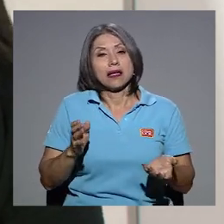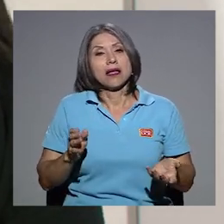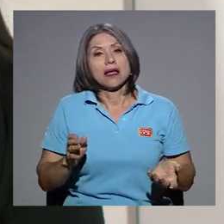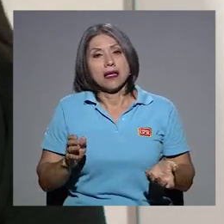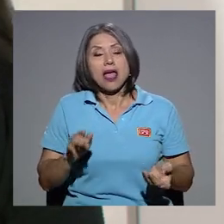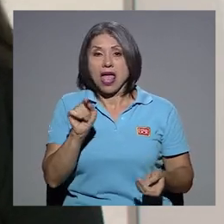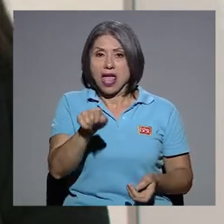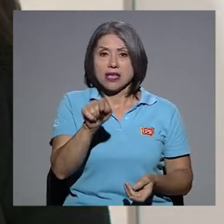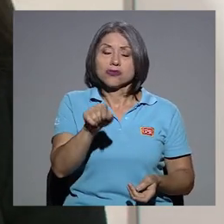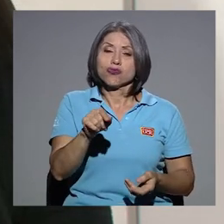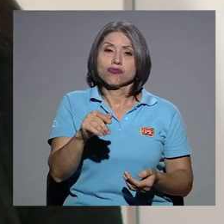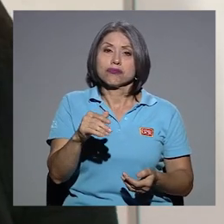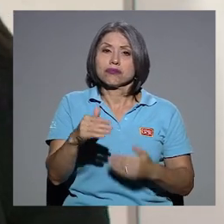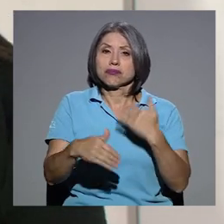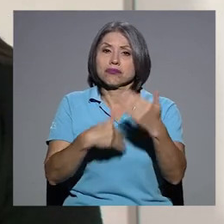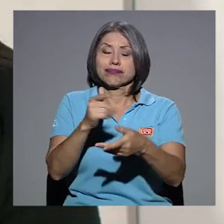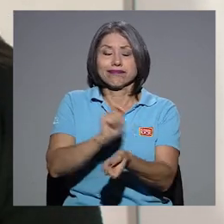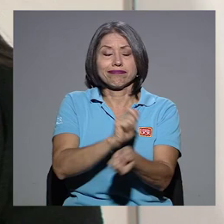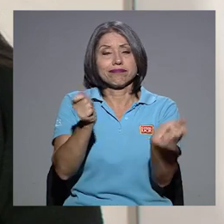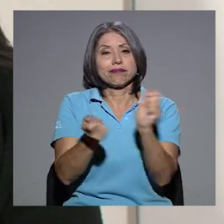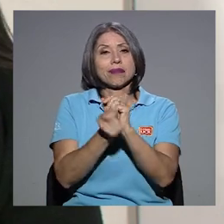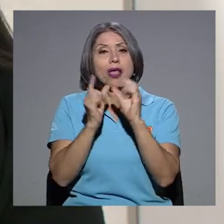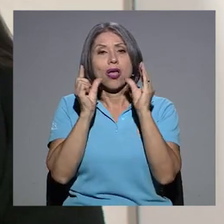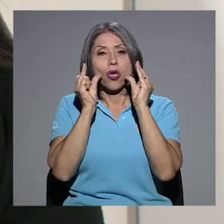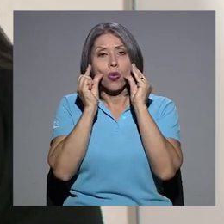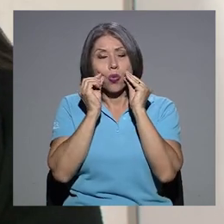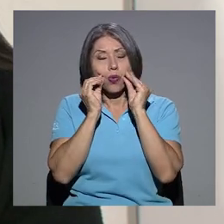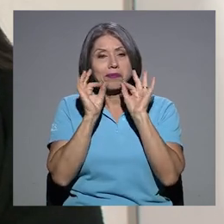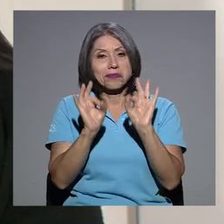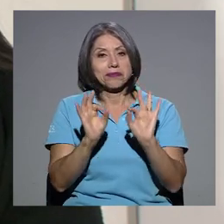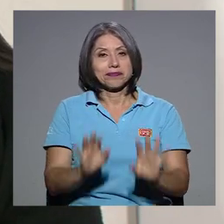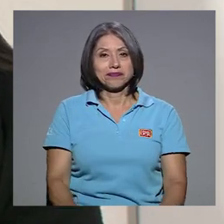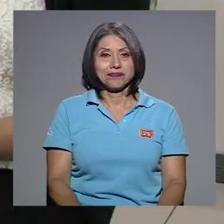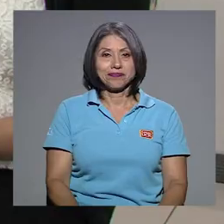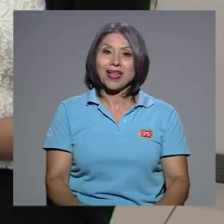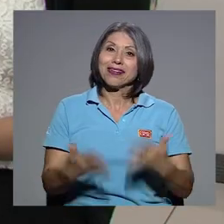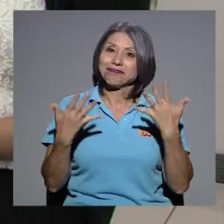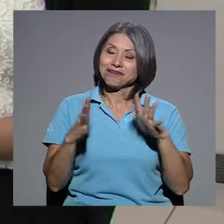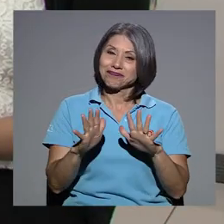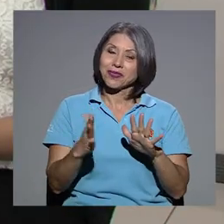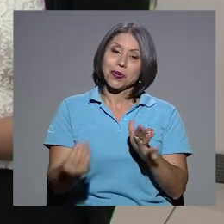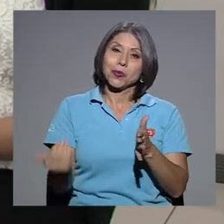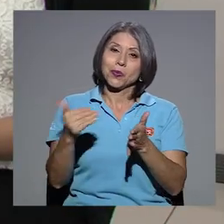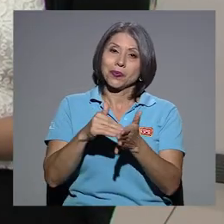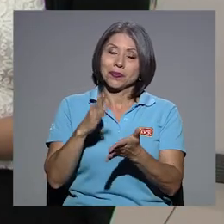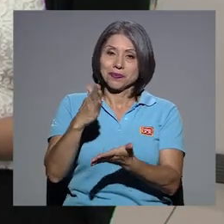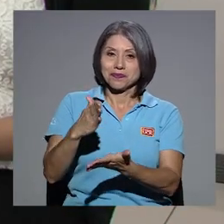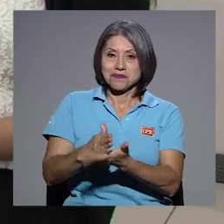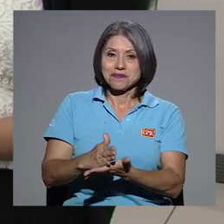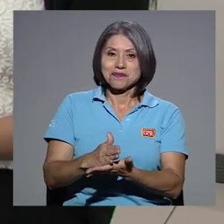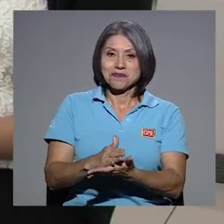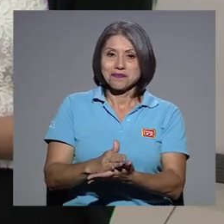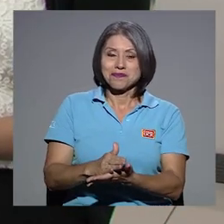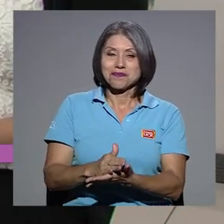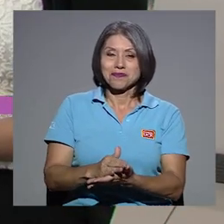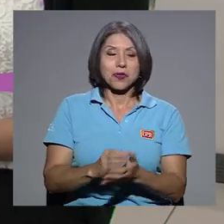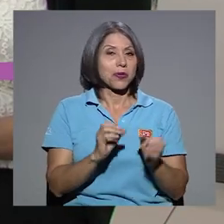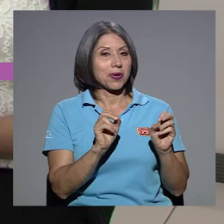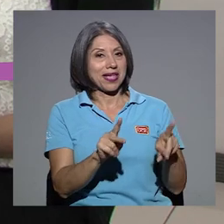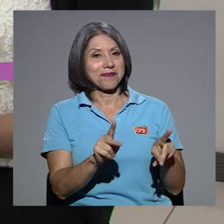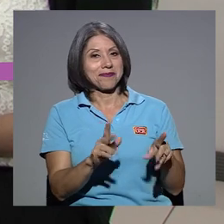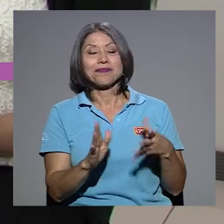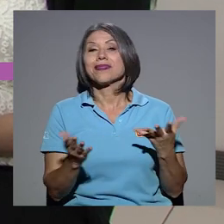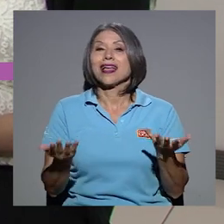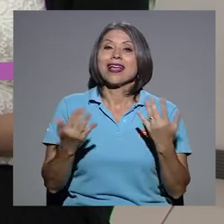Entonces, eso va a permitir revertir la gingivitis. Ok, bueno, vamos a hacer una segunda pausa en